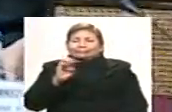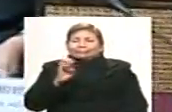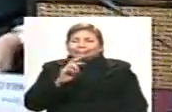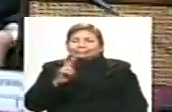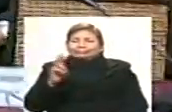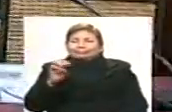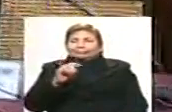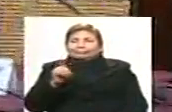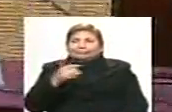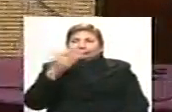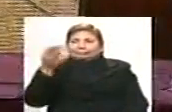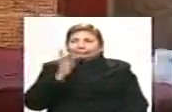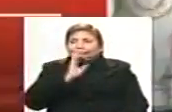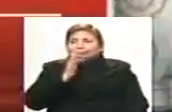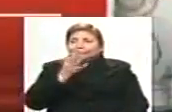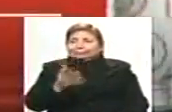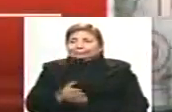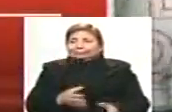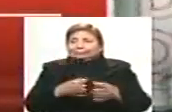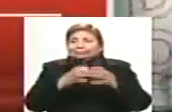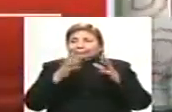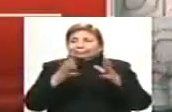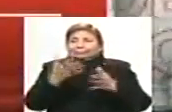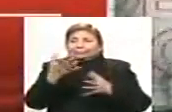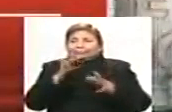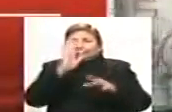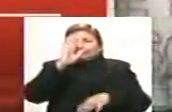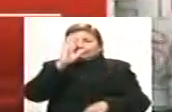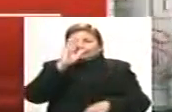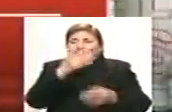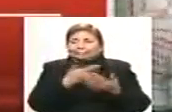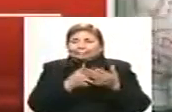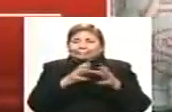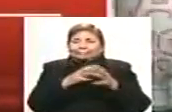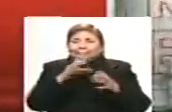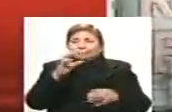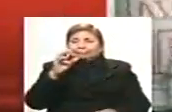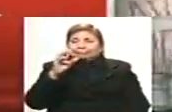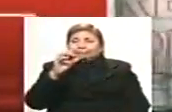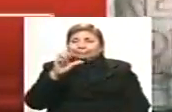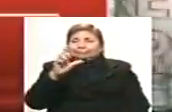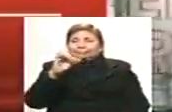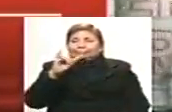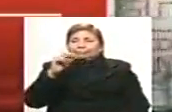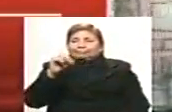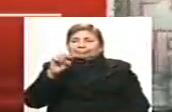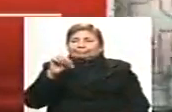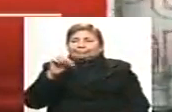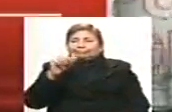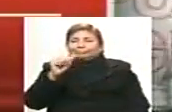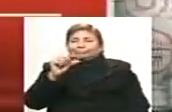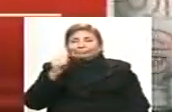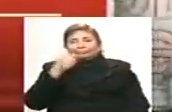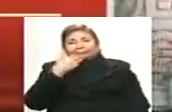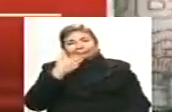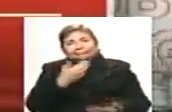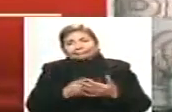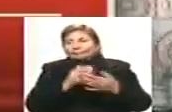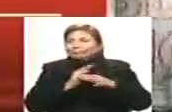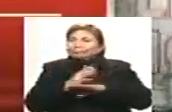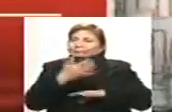Quisiéramos ceder el uso de la palabra a los congresistas que lo soliciten. Congresista Aguinaga tiene la palabra. Gracias, presidenta, y por